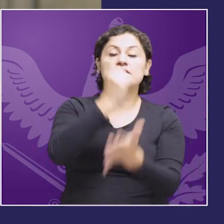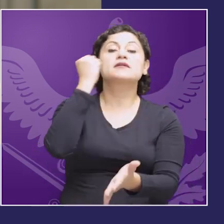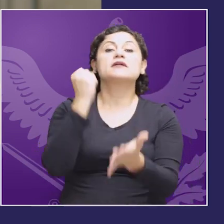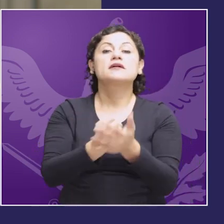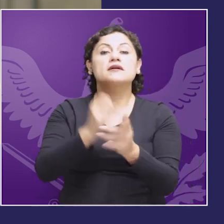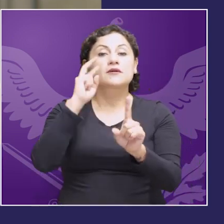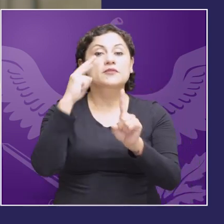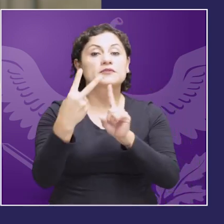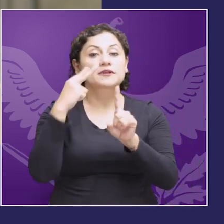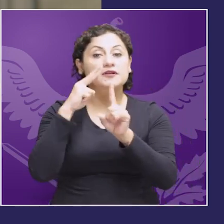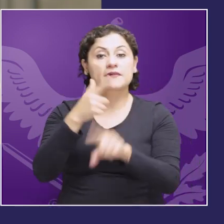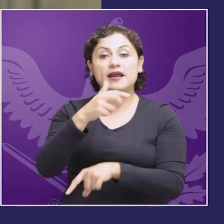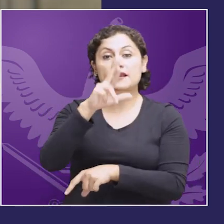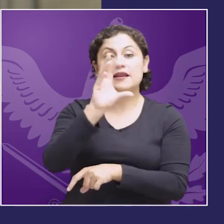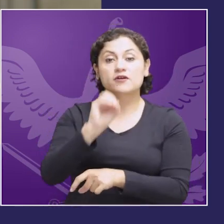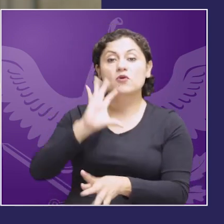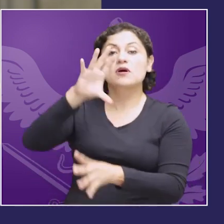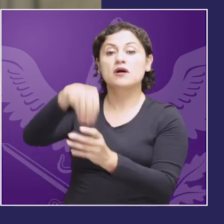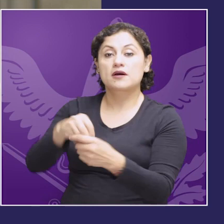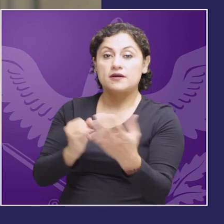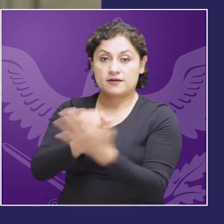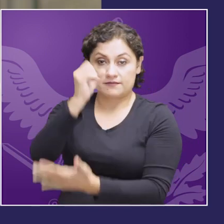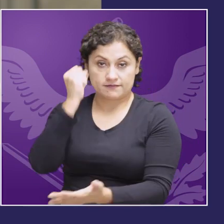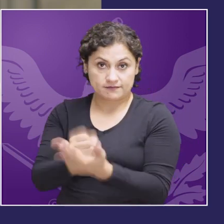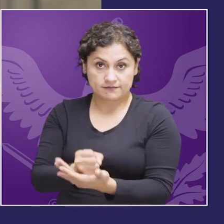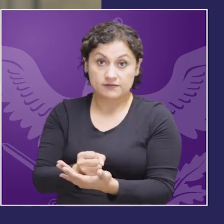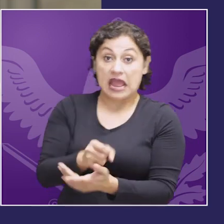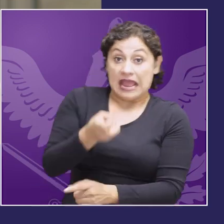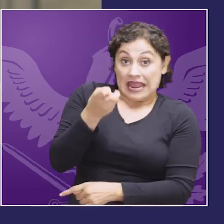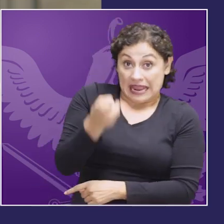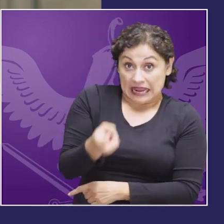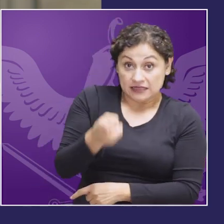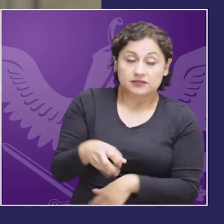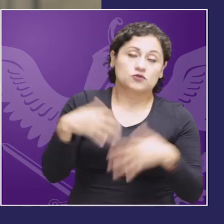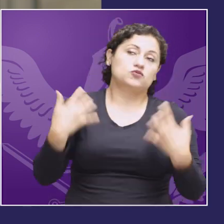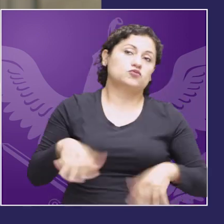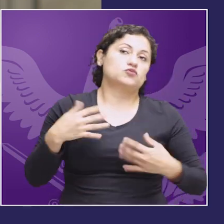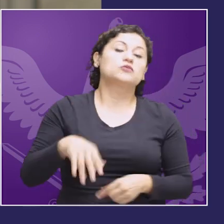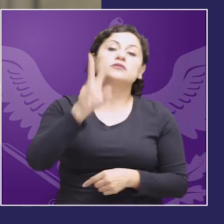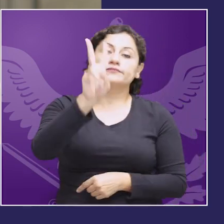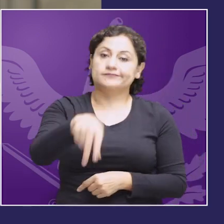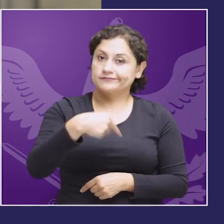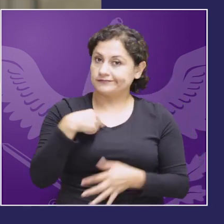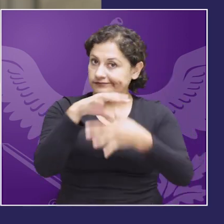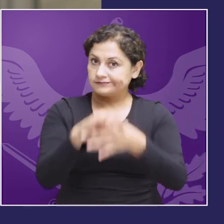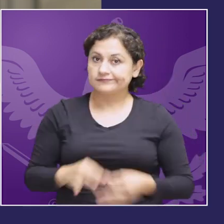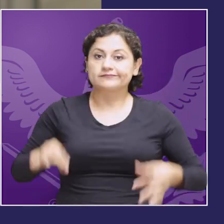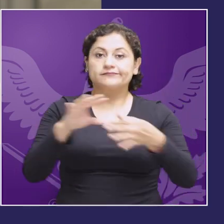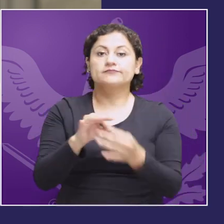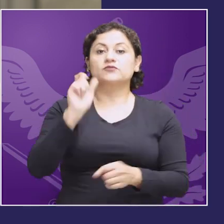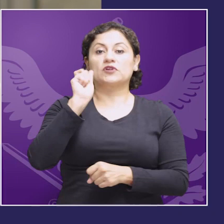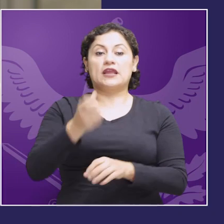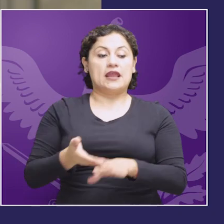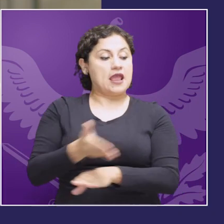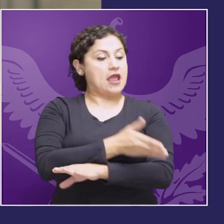2016 se aprobó un modelo de incorporación de perspectiva de género en la sentencia. Y ahí tengo que reconocer